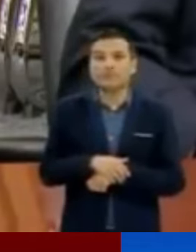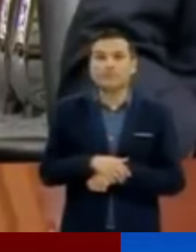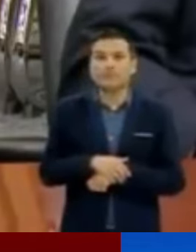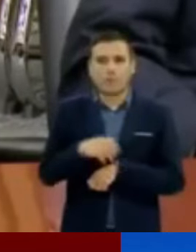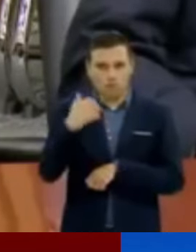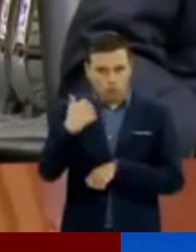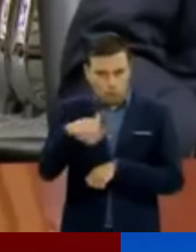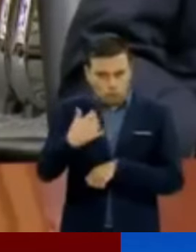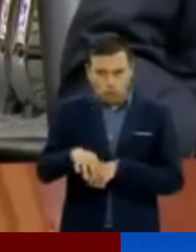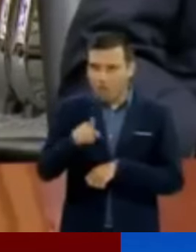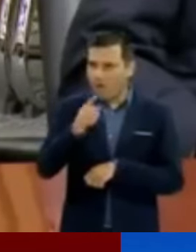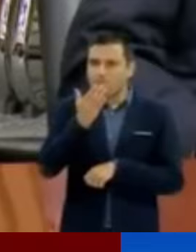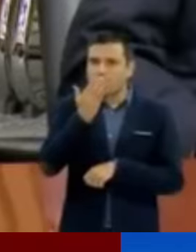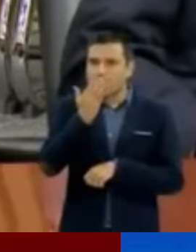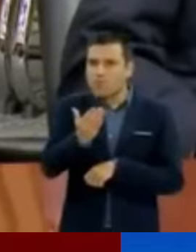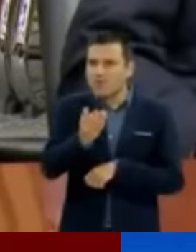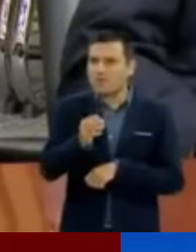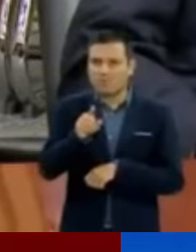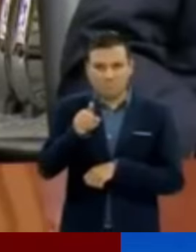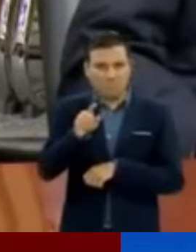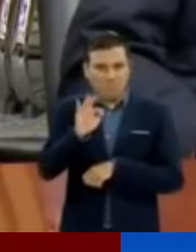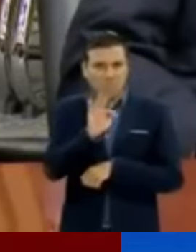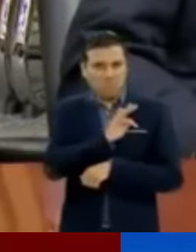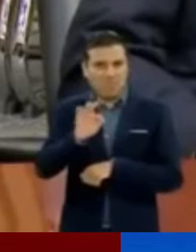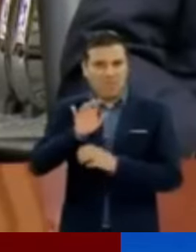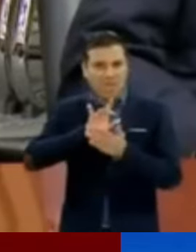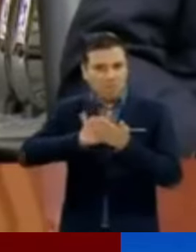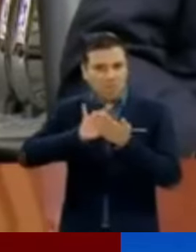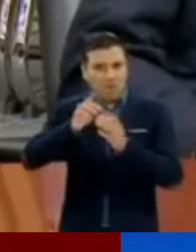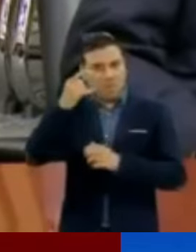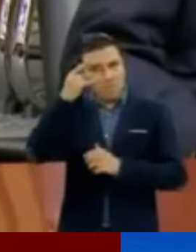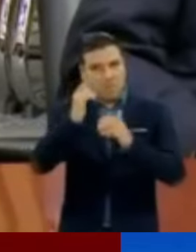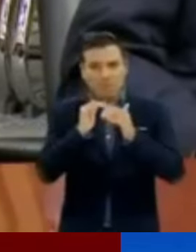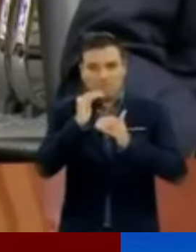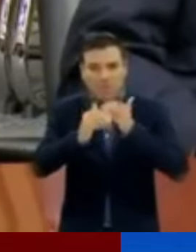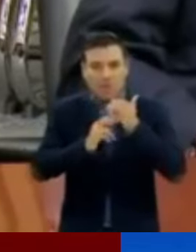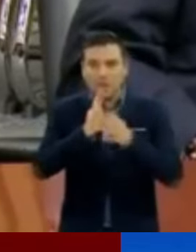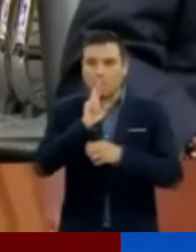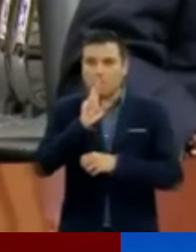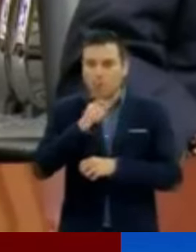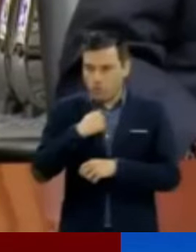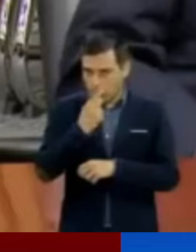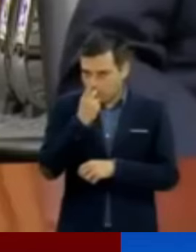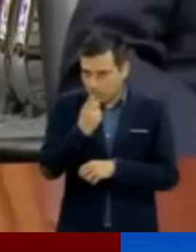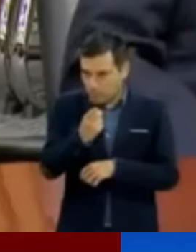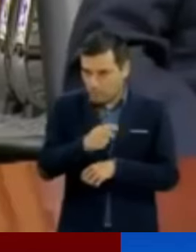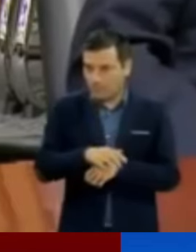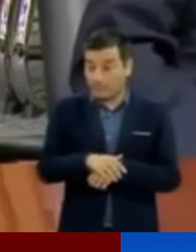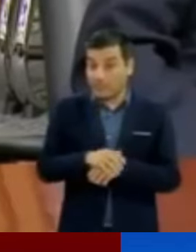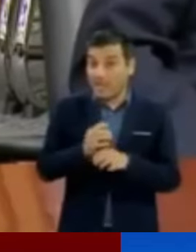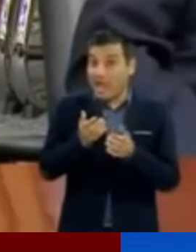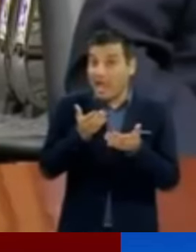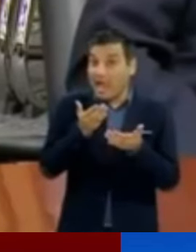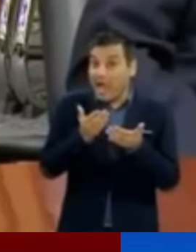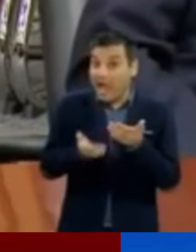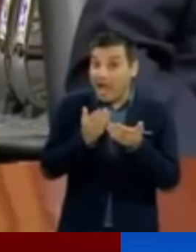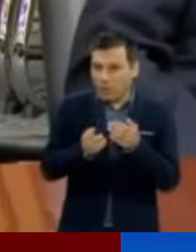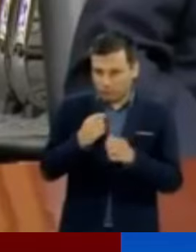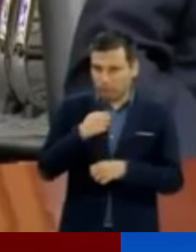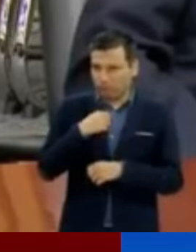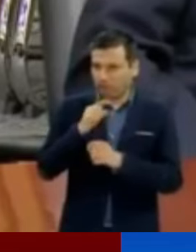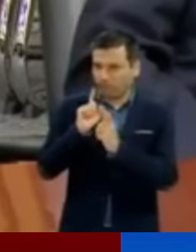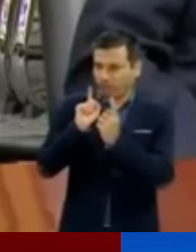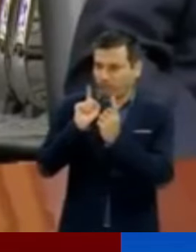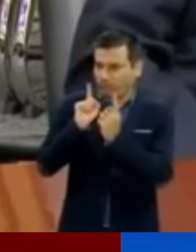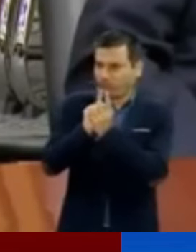muchísimo con sus relaciones al desarrollo de Campeche. Por eso les digo que ahora lo voy a ir a